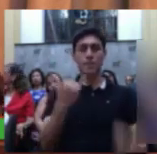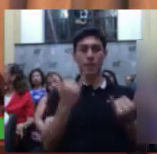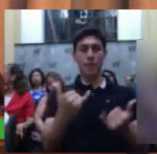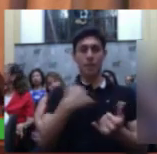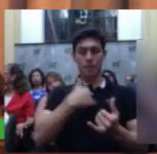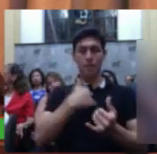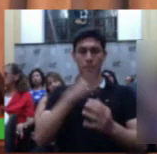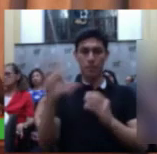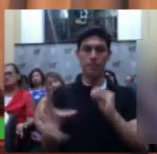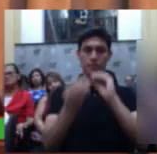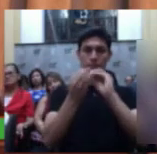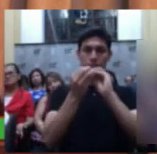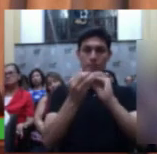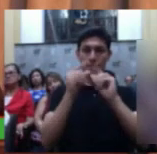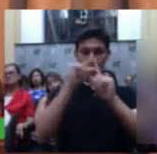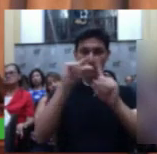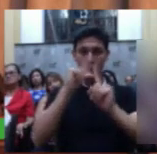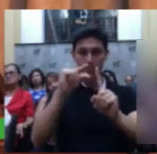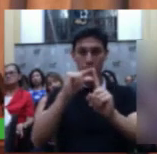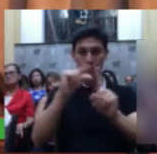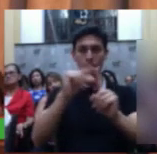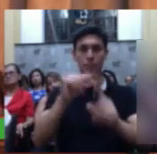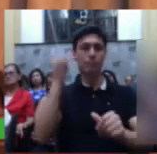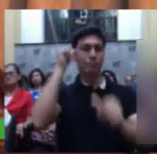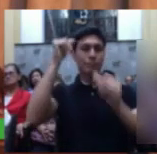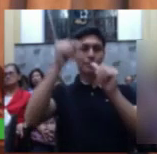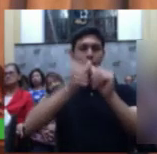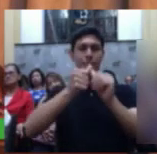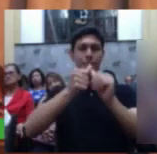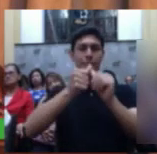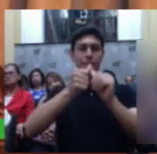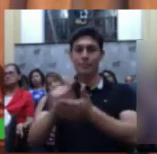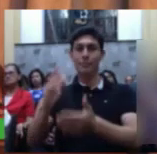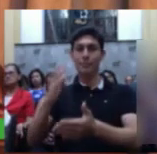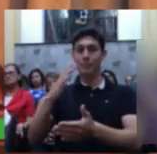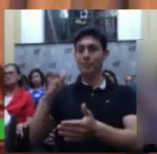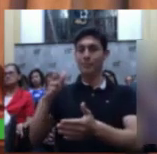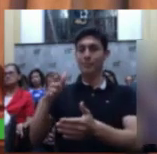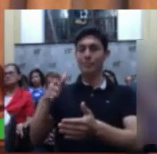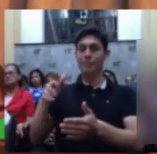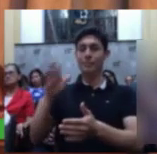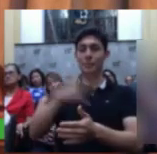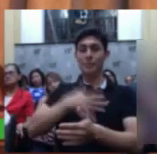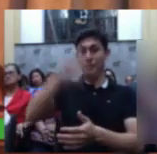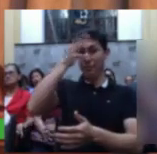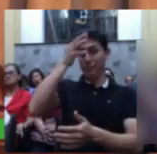estas palabras, recordando lo que escribió sobre el nacimiento de mi padre en sus memorias.